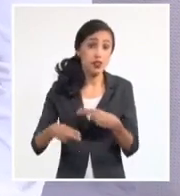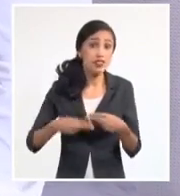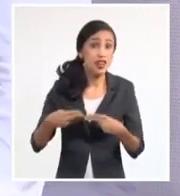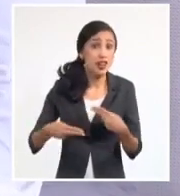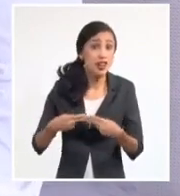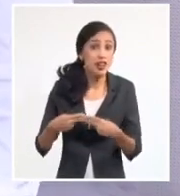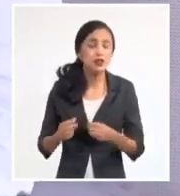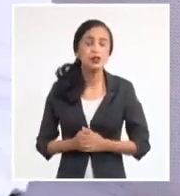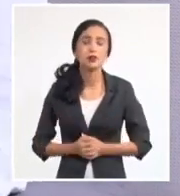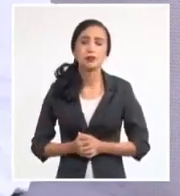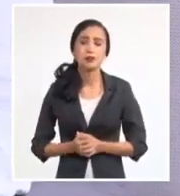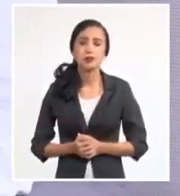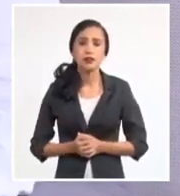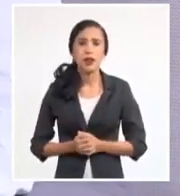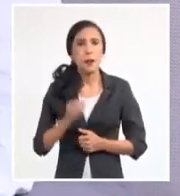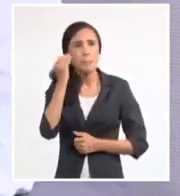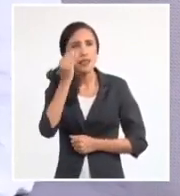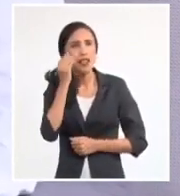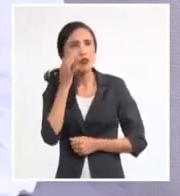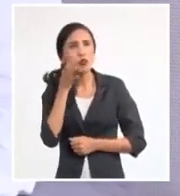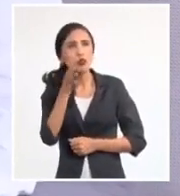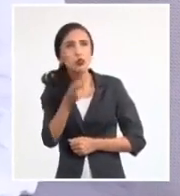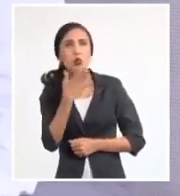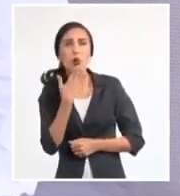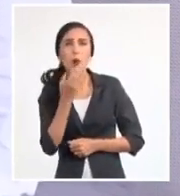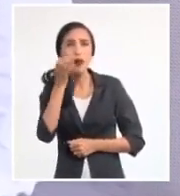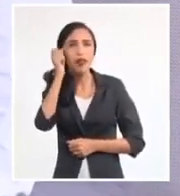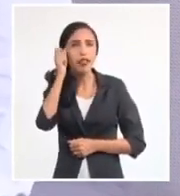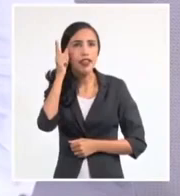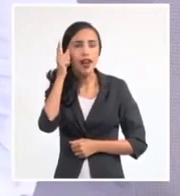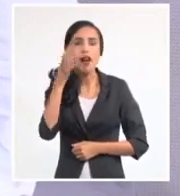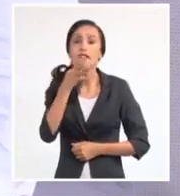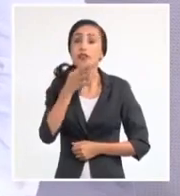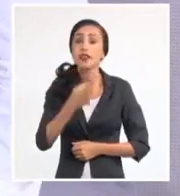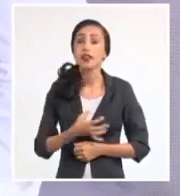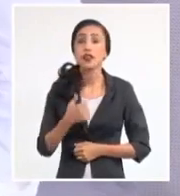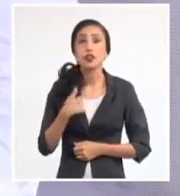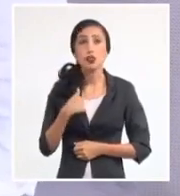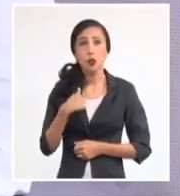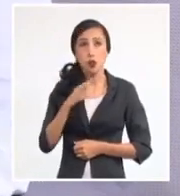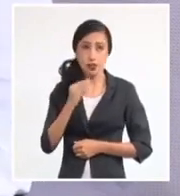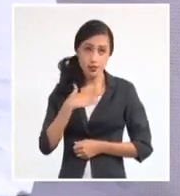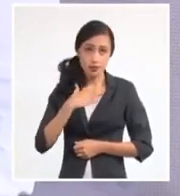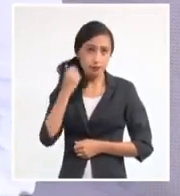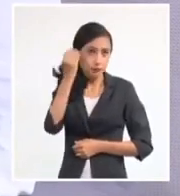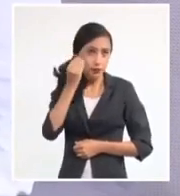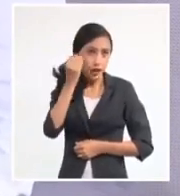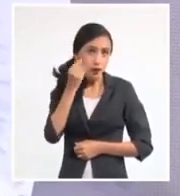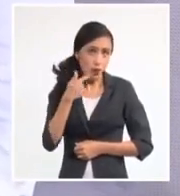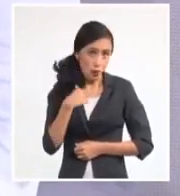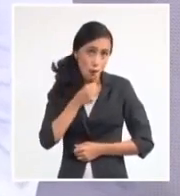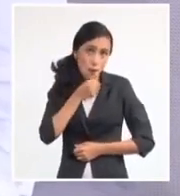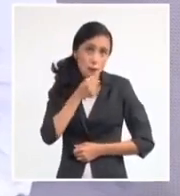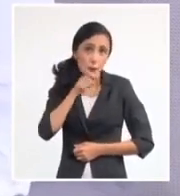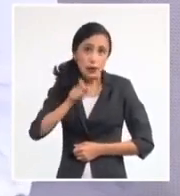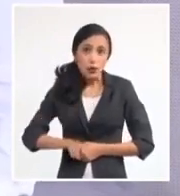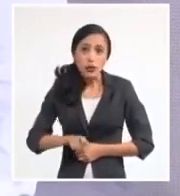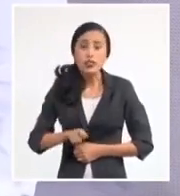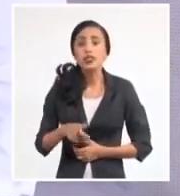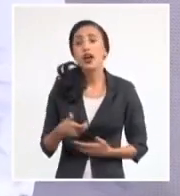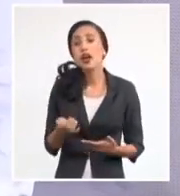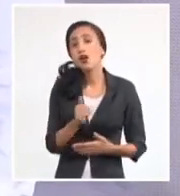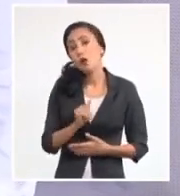trascendental, proyectada al futuro de Fidel. Y yo decía, como periodista, cronista que hemos estado compartiendo todos en estas jornadas